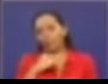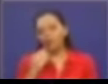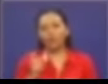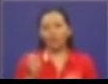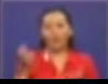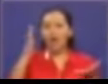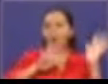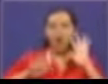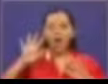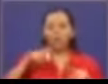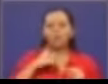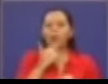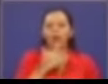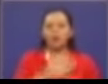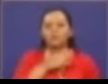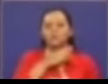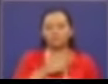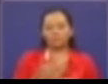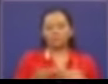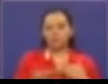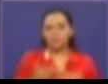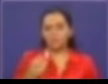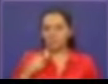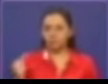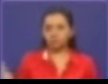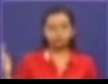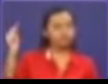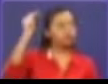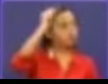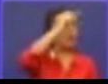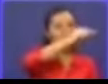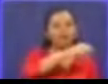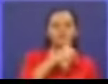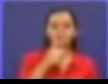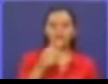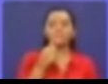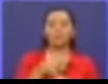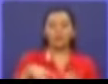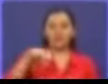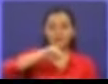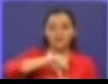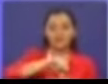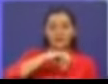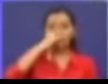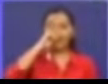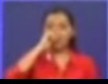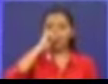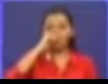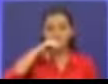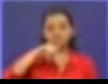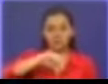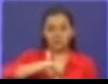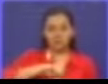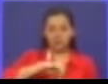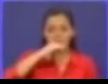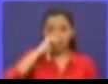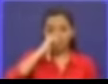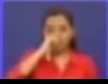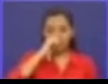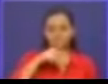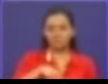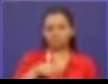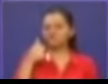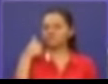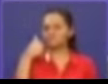¿no? El CIBB que me llevaron a ver en Puerto Aguano, espectacular, es lo mejor del poblado. El centro de salud de los antiguos, pero tenía 10,